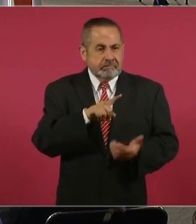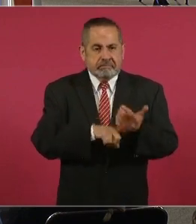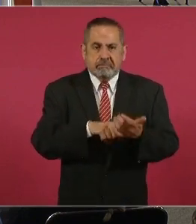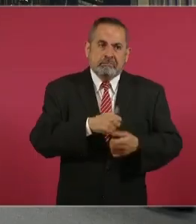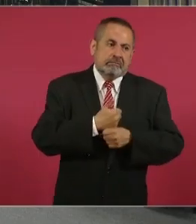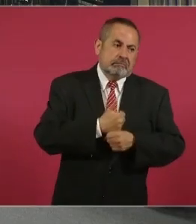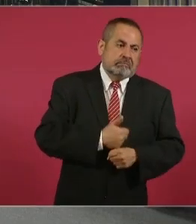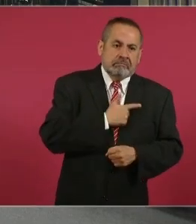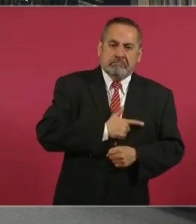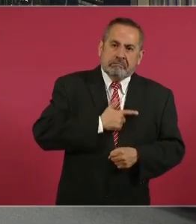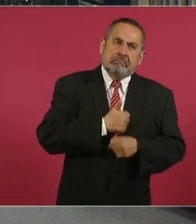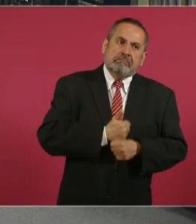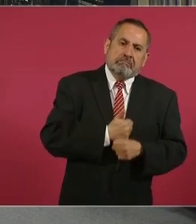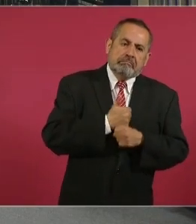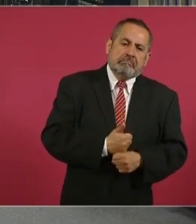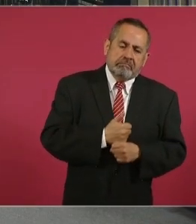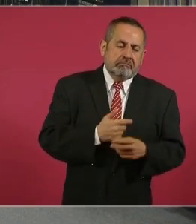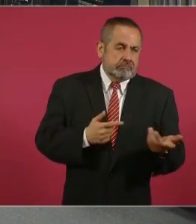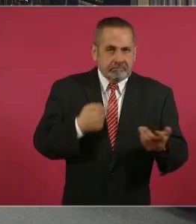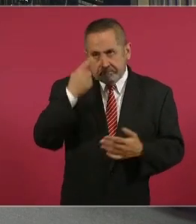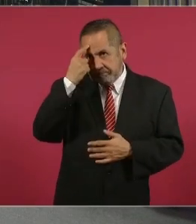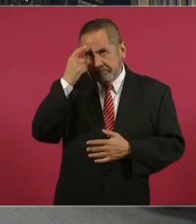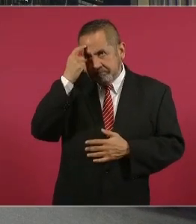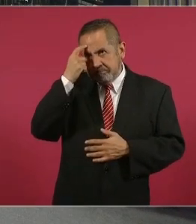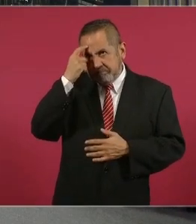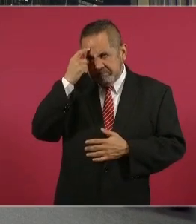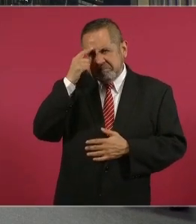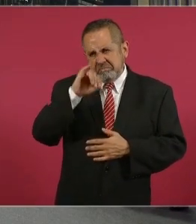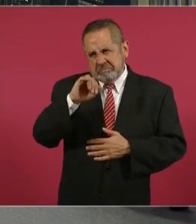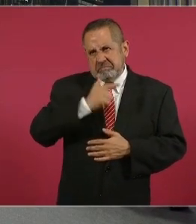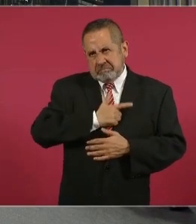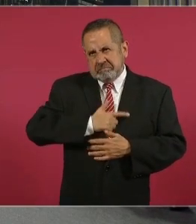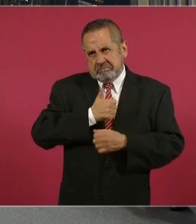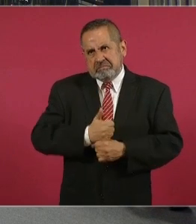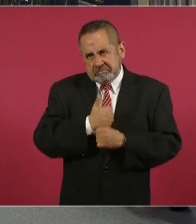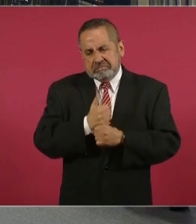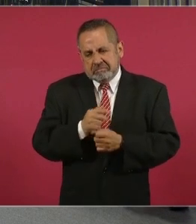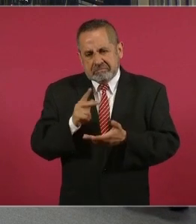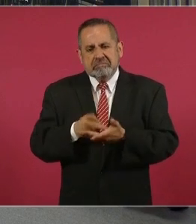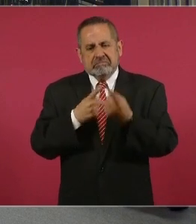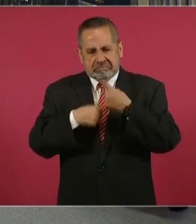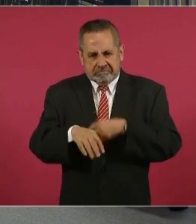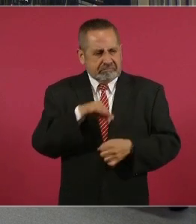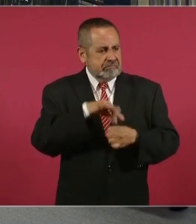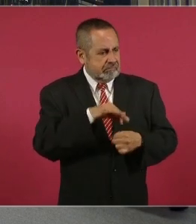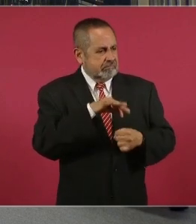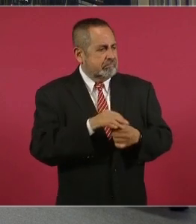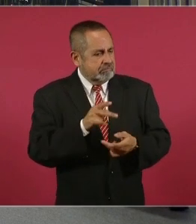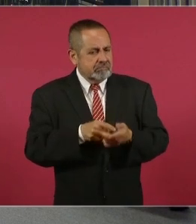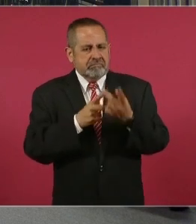masoquista, se estaría pensando en que regresen